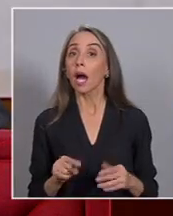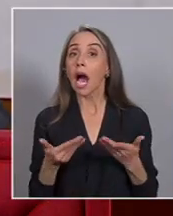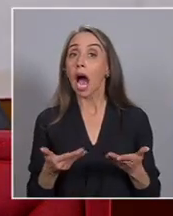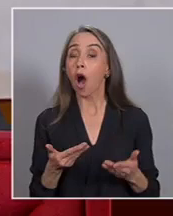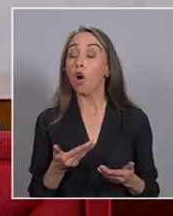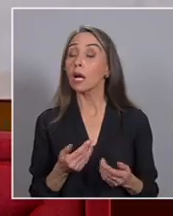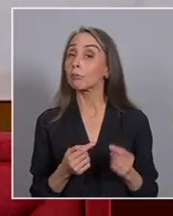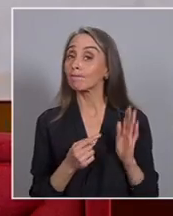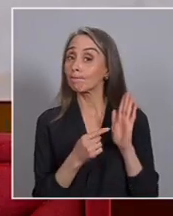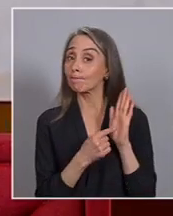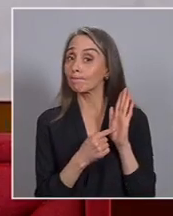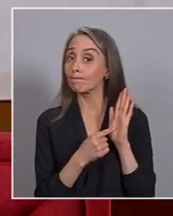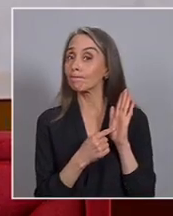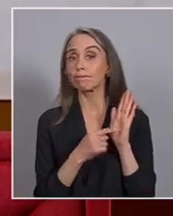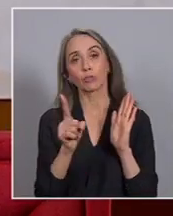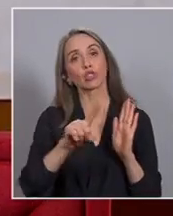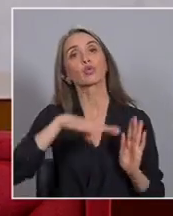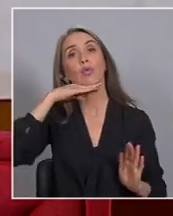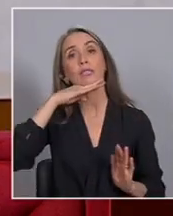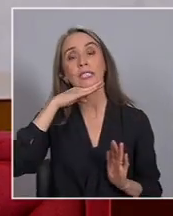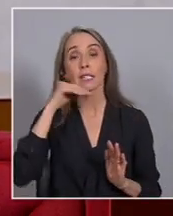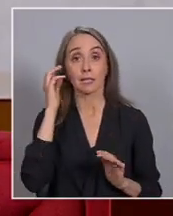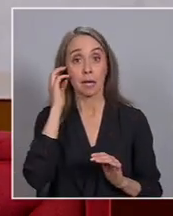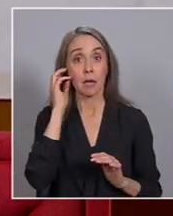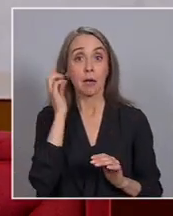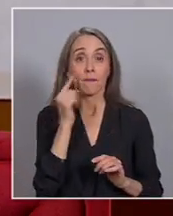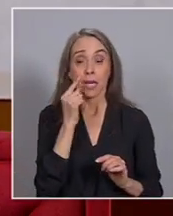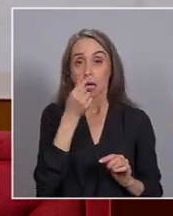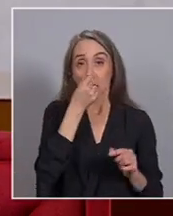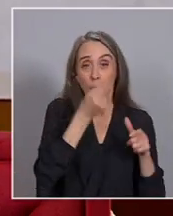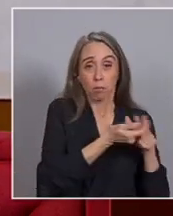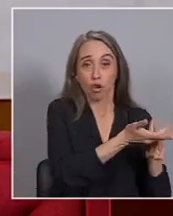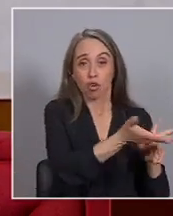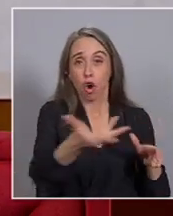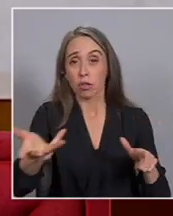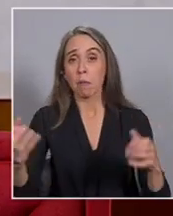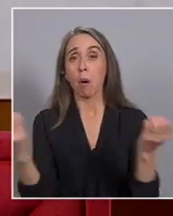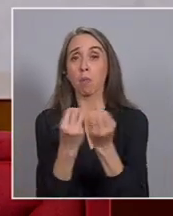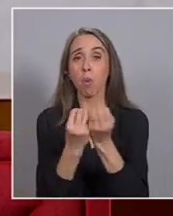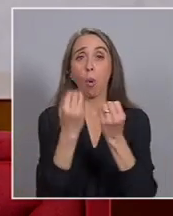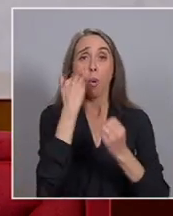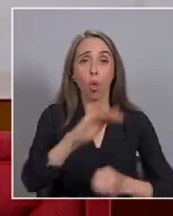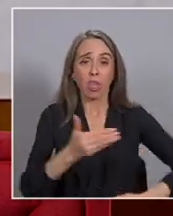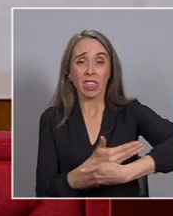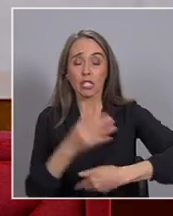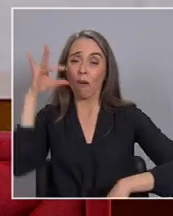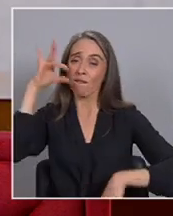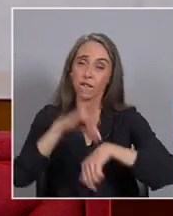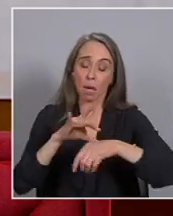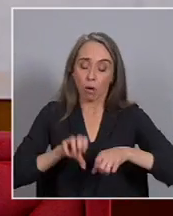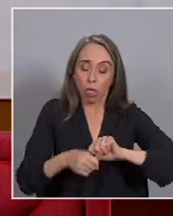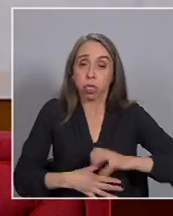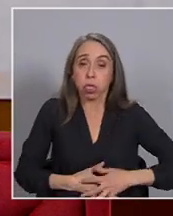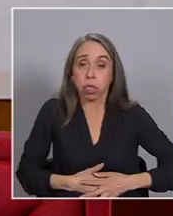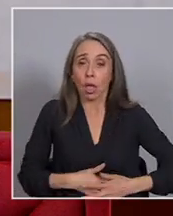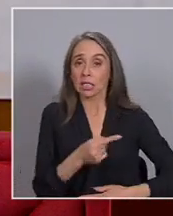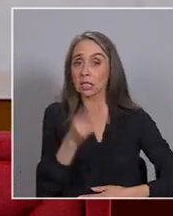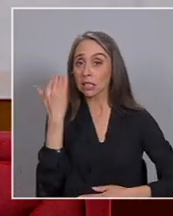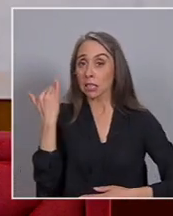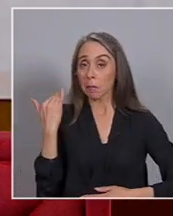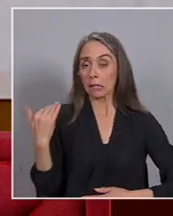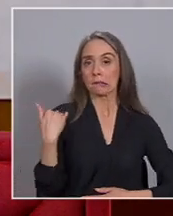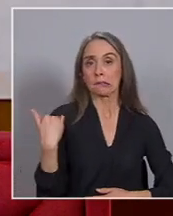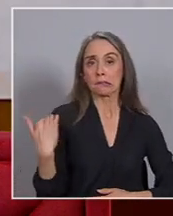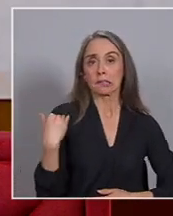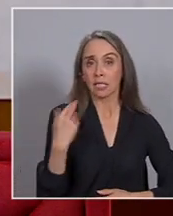no es suficiente, porque los episodios de contaminación e intoxicación de cientos de niños en las últimas semanas así nos los